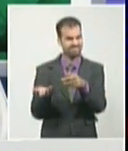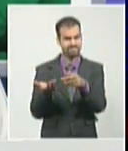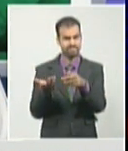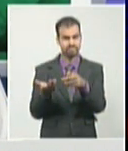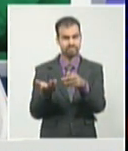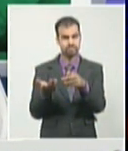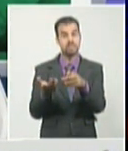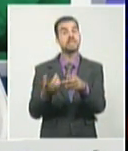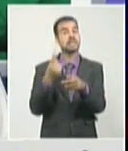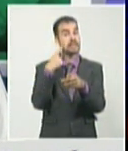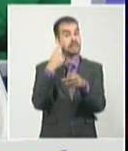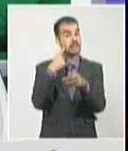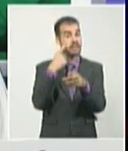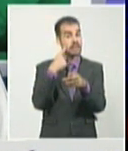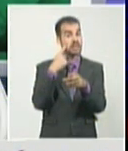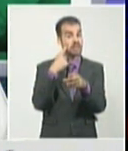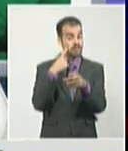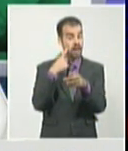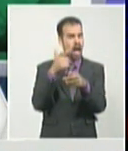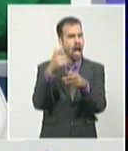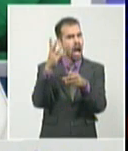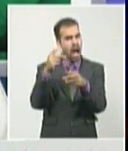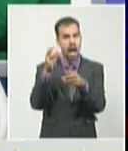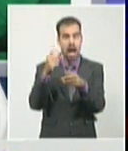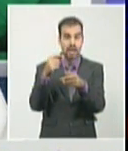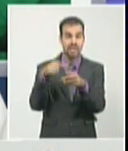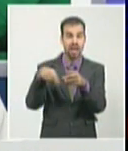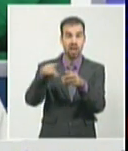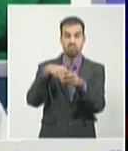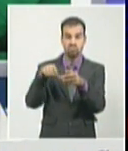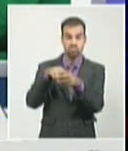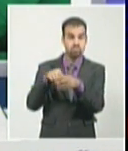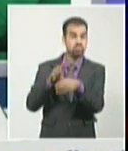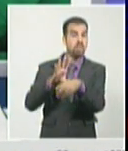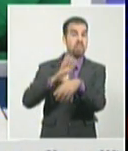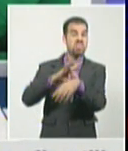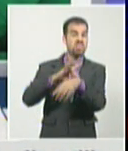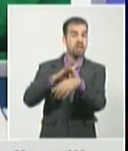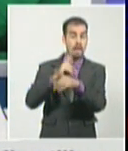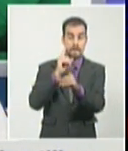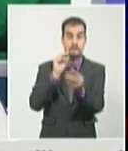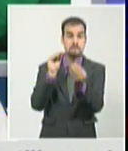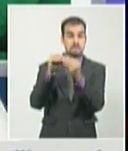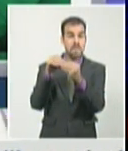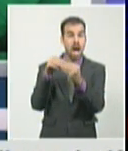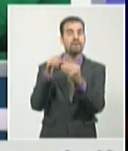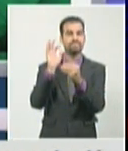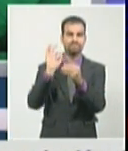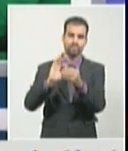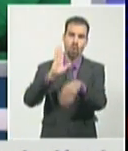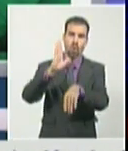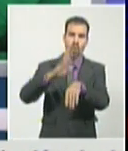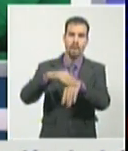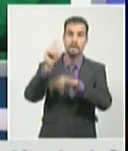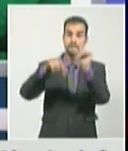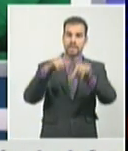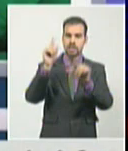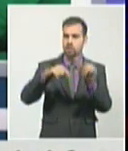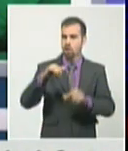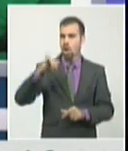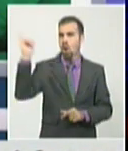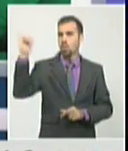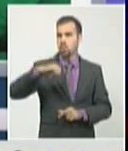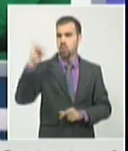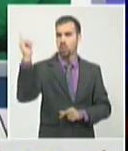número importante de ellos que se han contagiado con personas que han arribado infectadas a nuestro